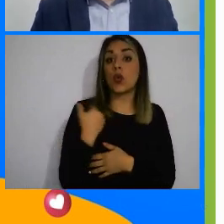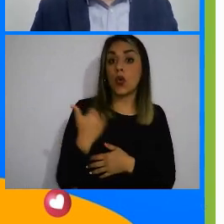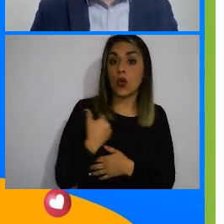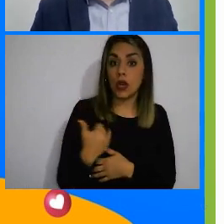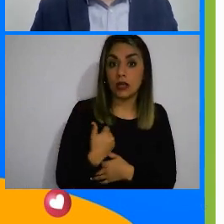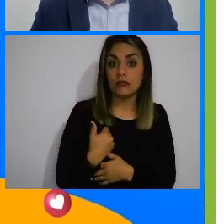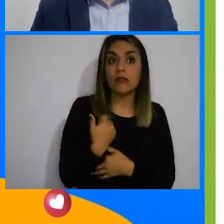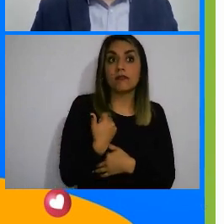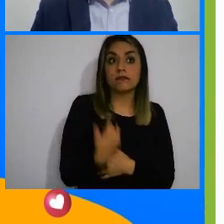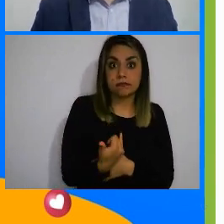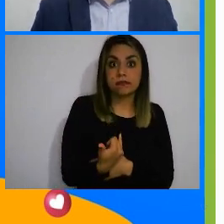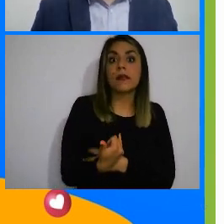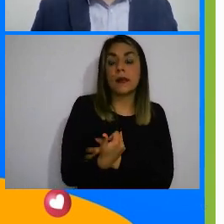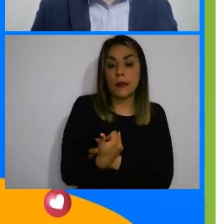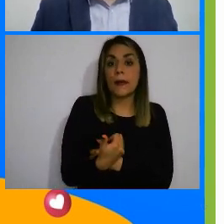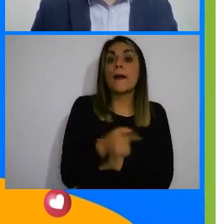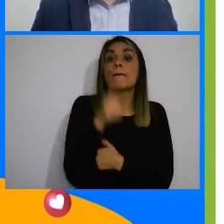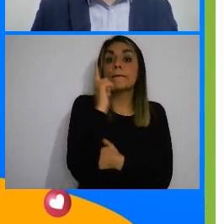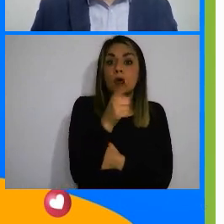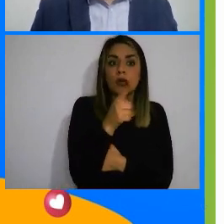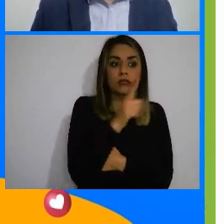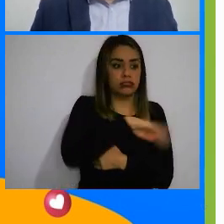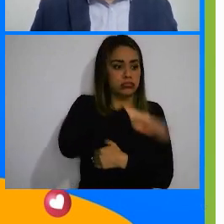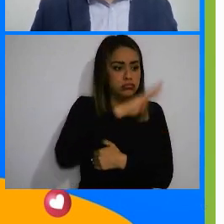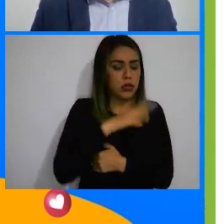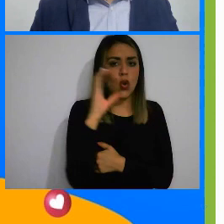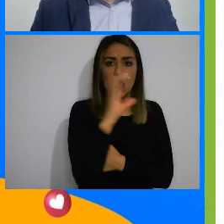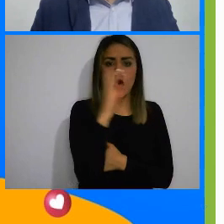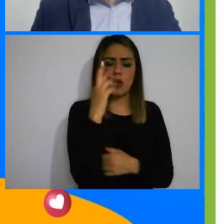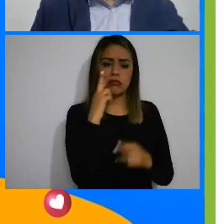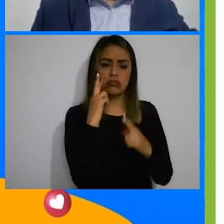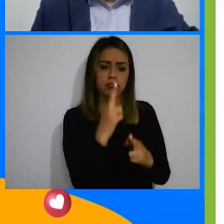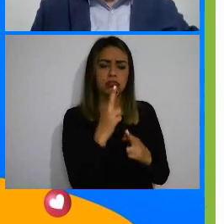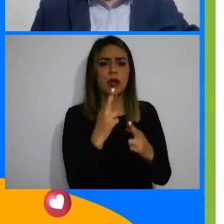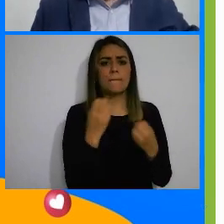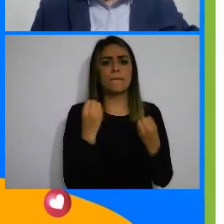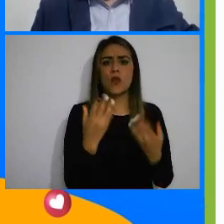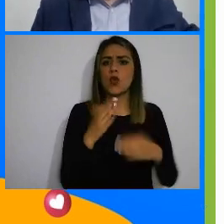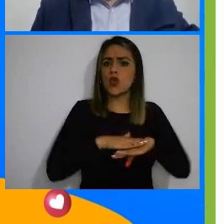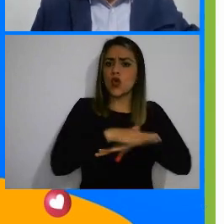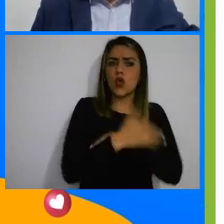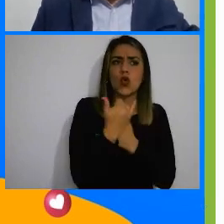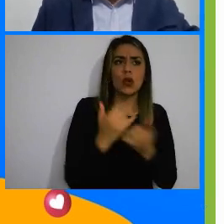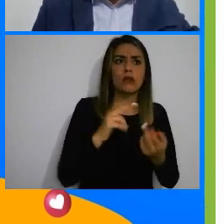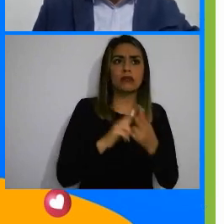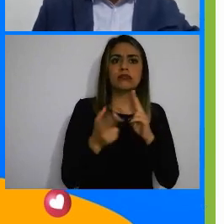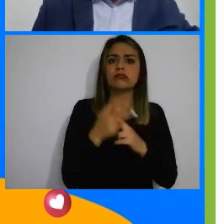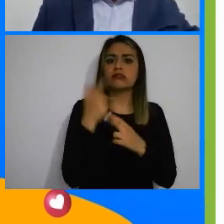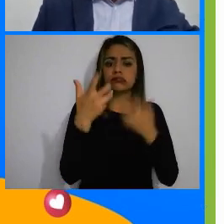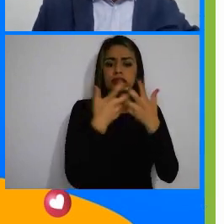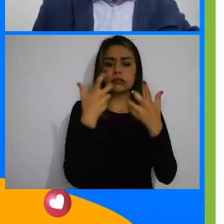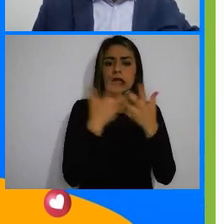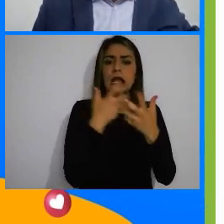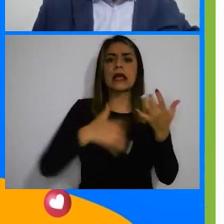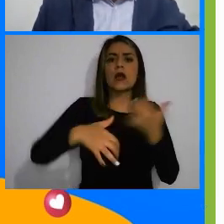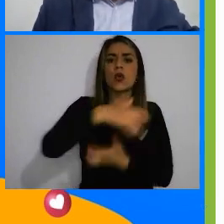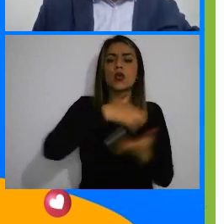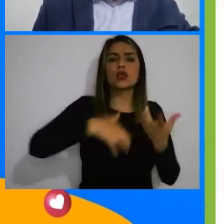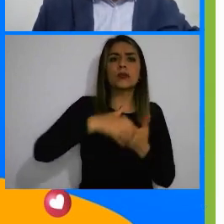¿sí? Por eso sísmicamente Colombia tiene muchos efectos, porque es un ecosistema,